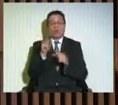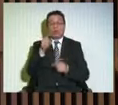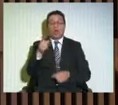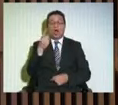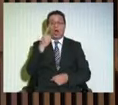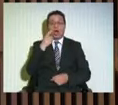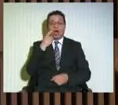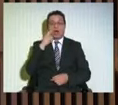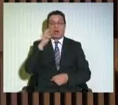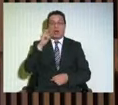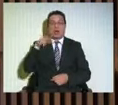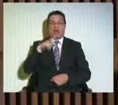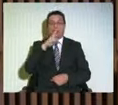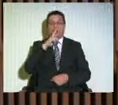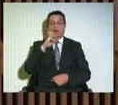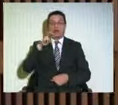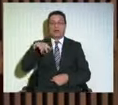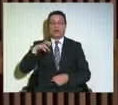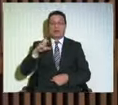a Antonella.